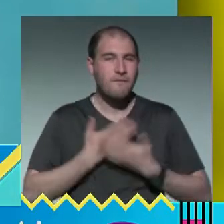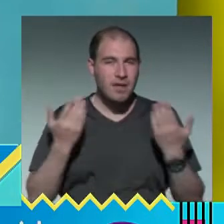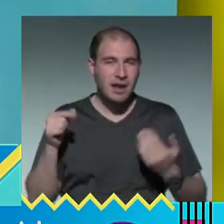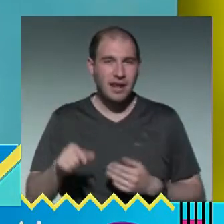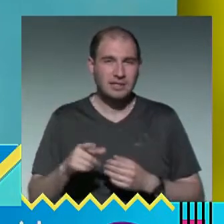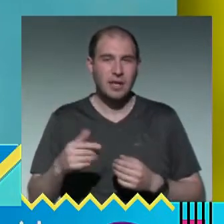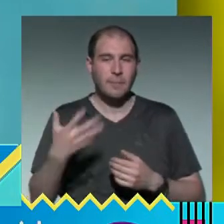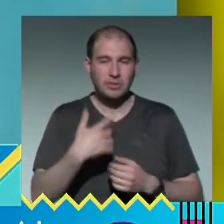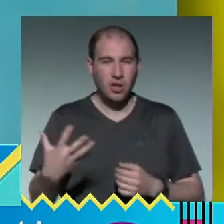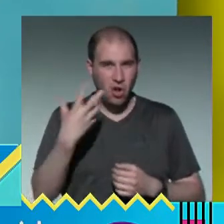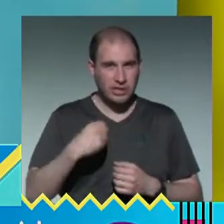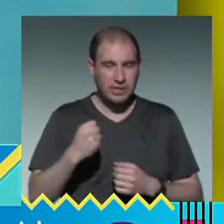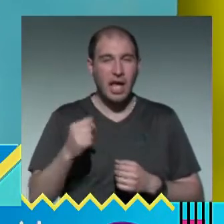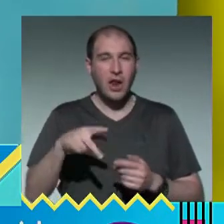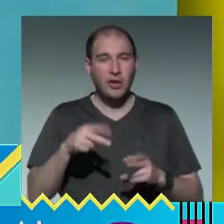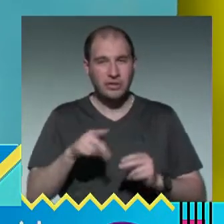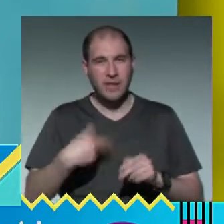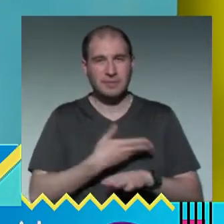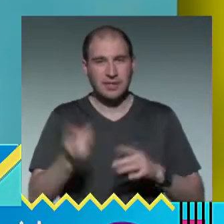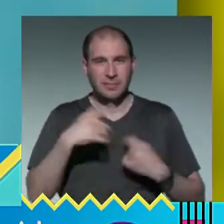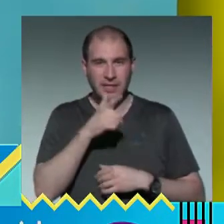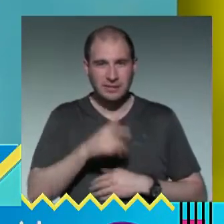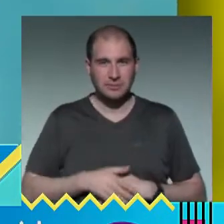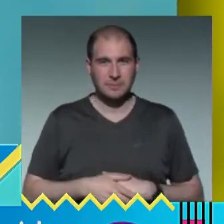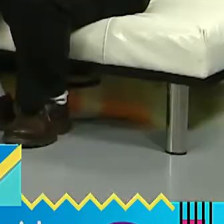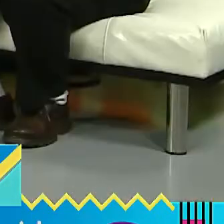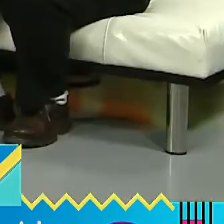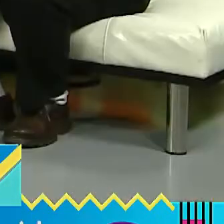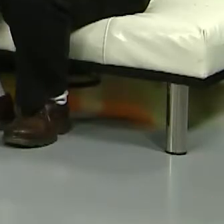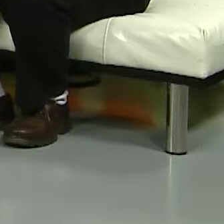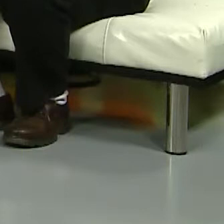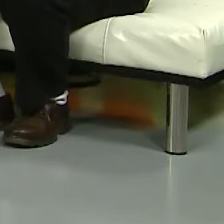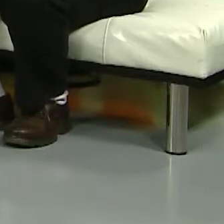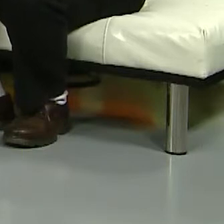frente a los conquistadores. Nos vamos a un corte y enseguida continuamos con más distintos parecidos.